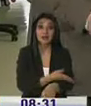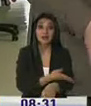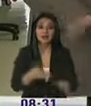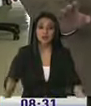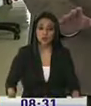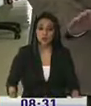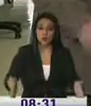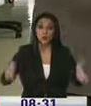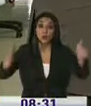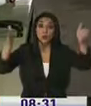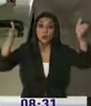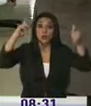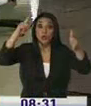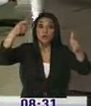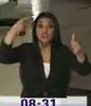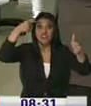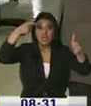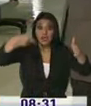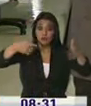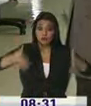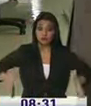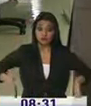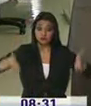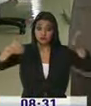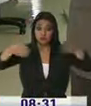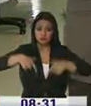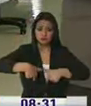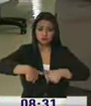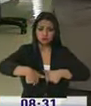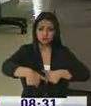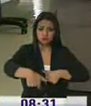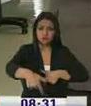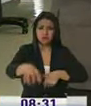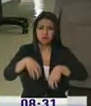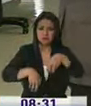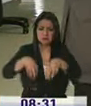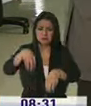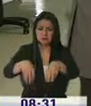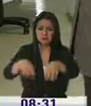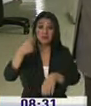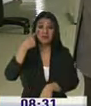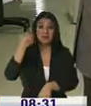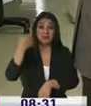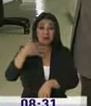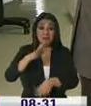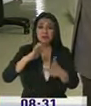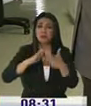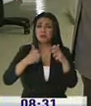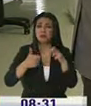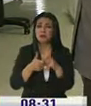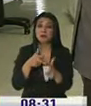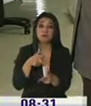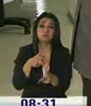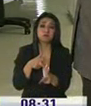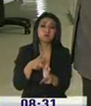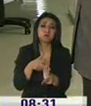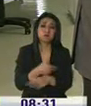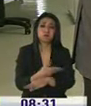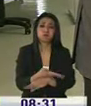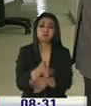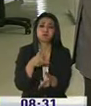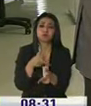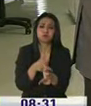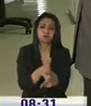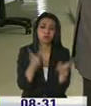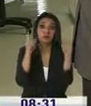gubernamental, se olvidaron de la calle. Destrozada la calle. Y ya ha pasado bastante tiempo y la situación es complicadísima. El tráfico en este sector, sobre todo en horas pico,